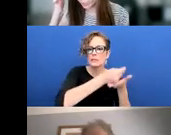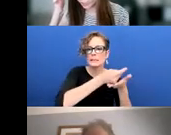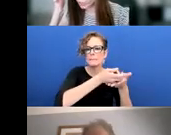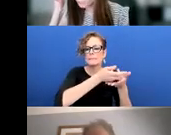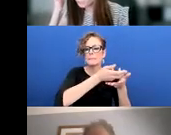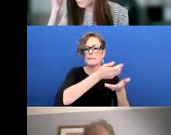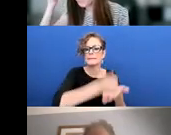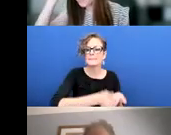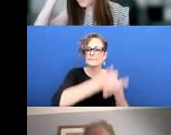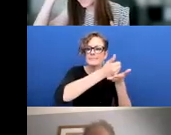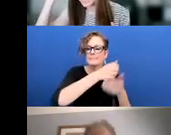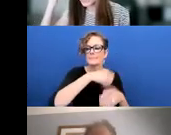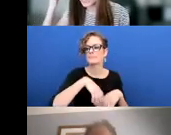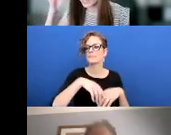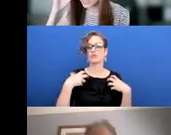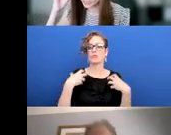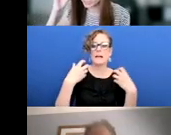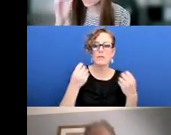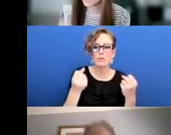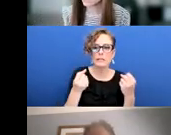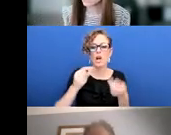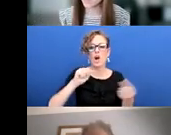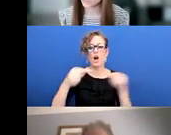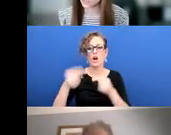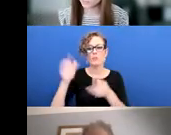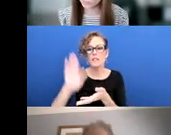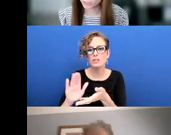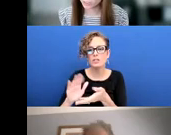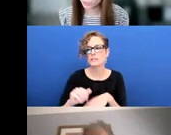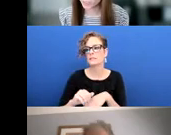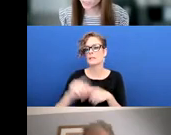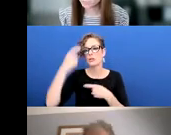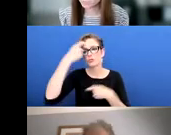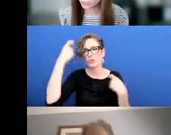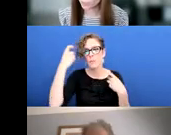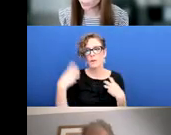servicios de crisis, recuperación,